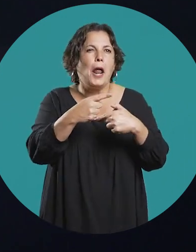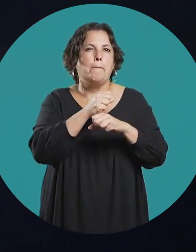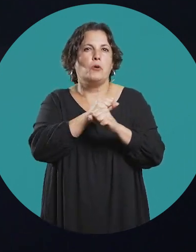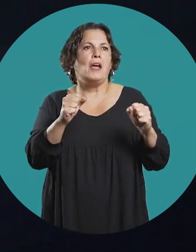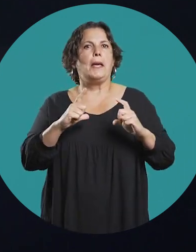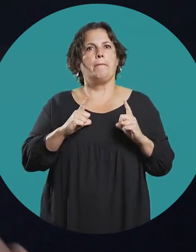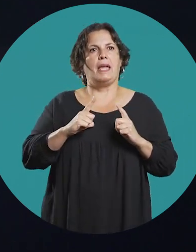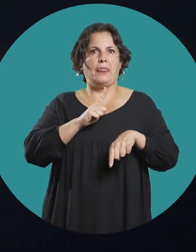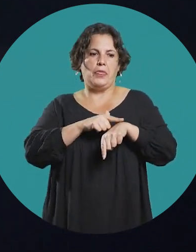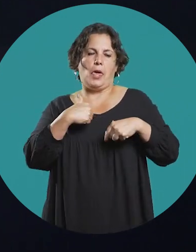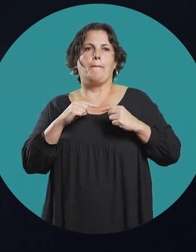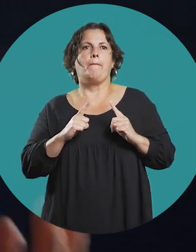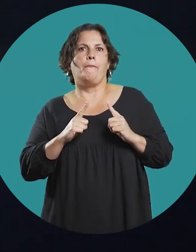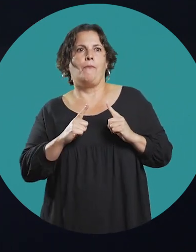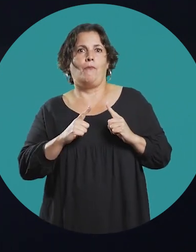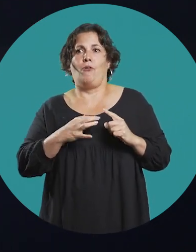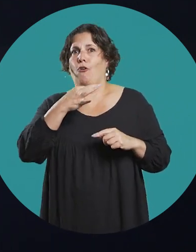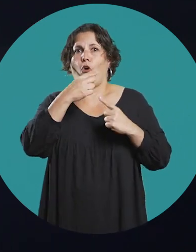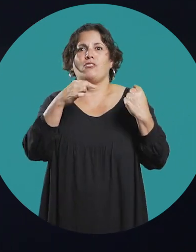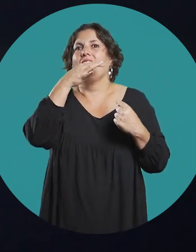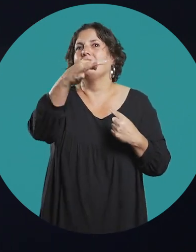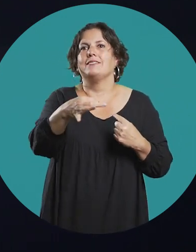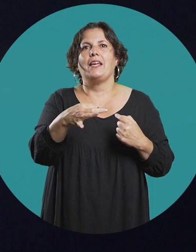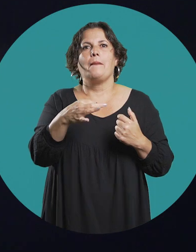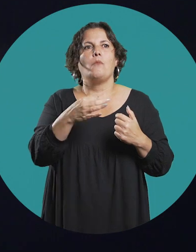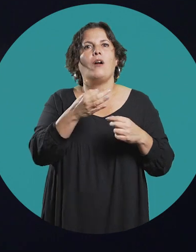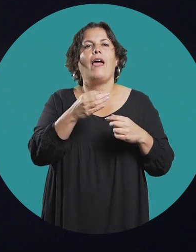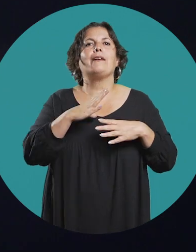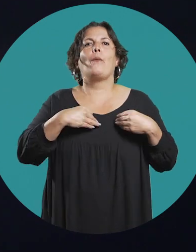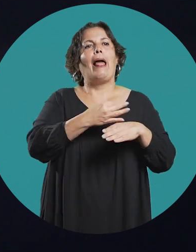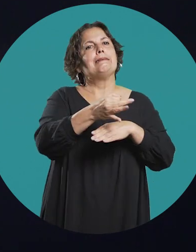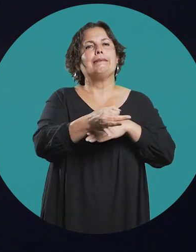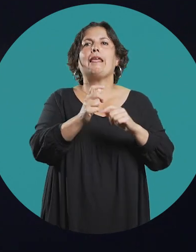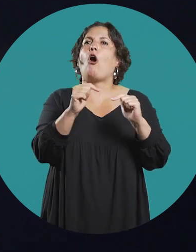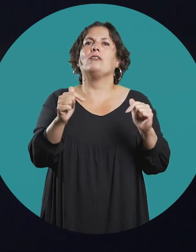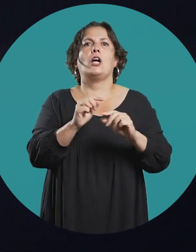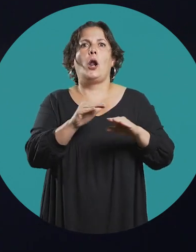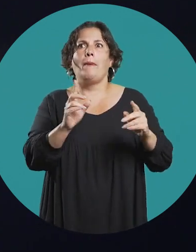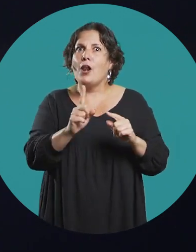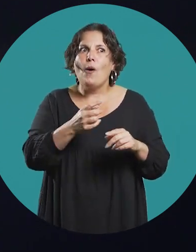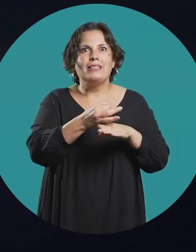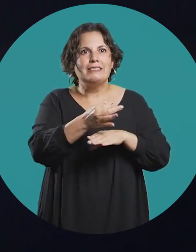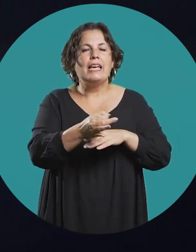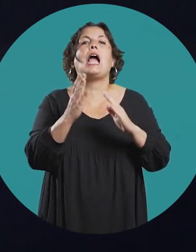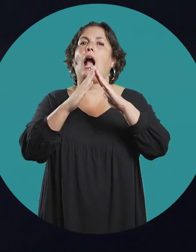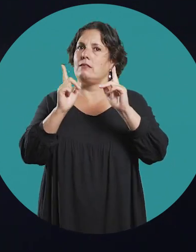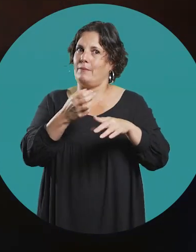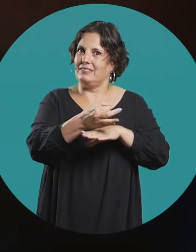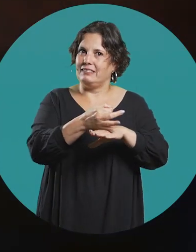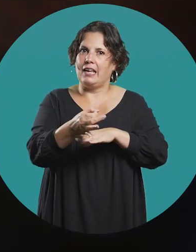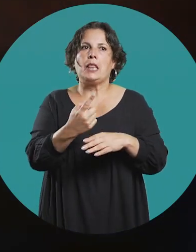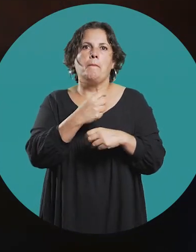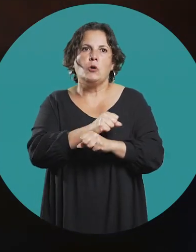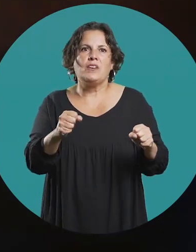posibilidad de esperar un turno, todo esto que decimos de la escuela además enseña mucho más que contenido, ¿no? Y la escuela y la casa,